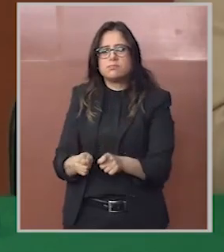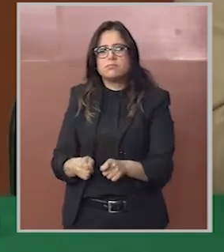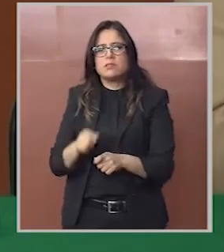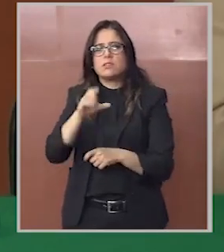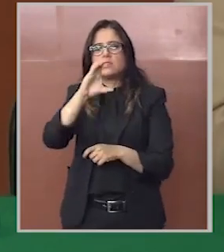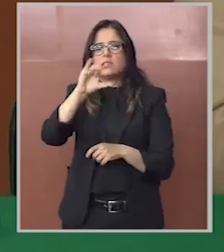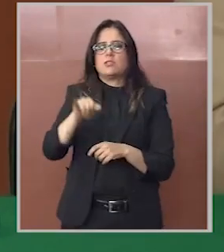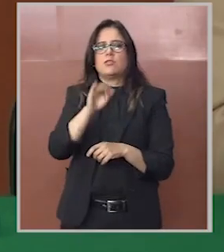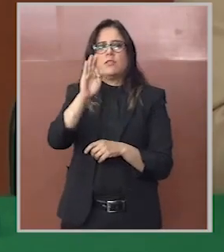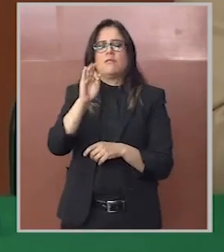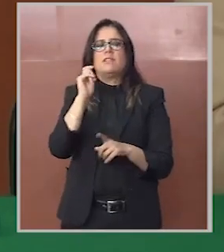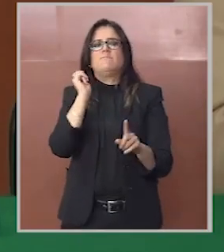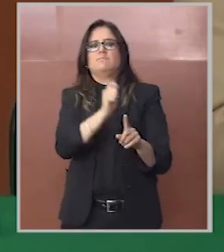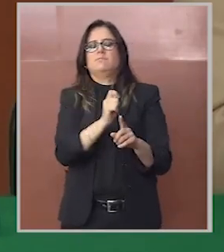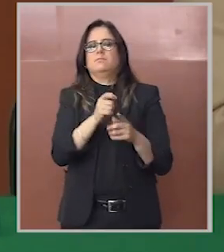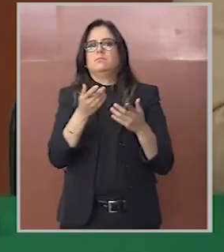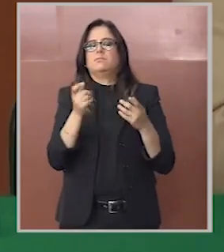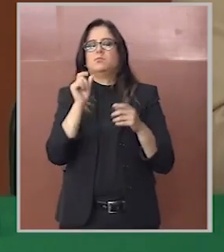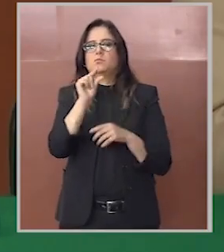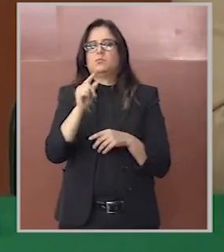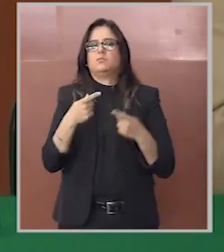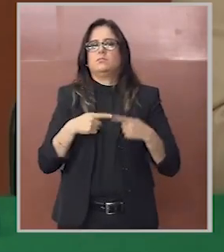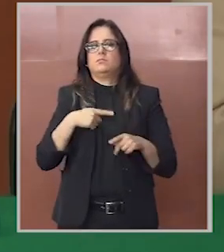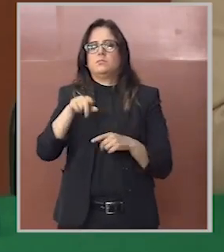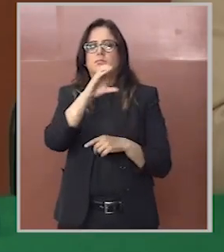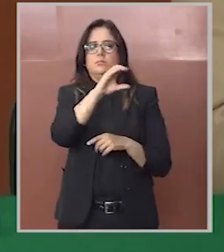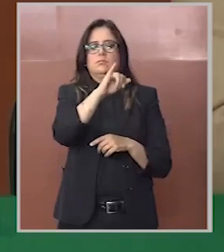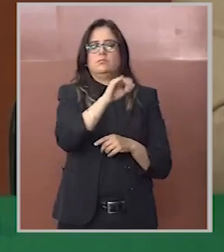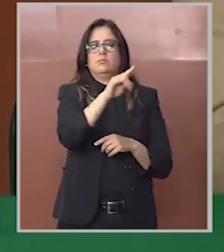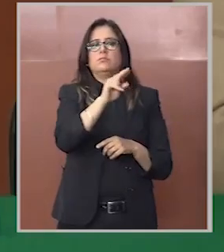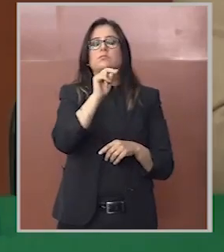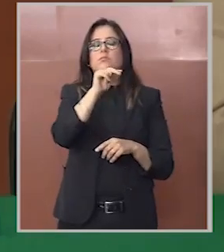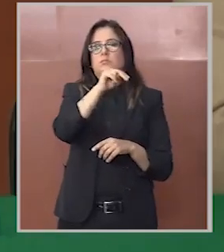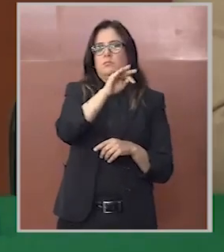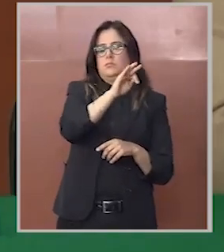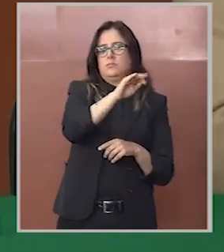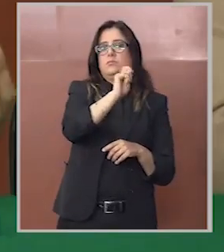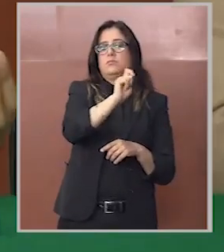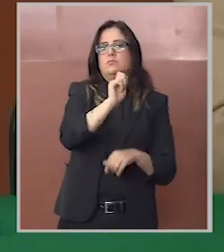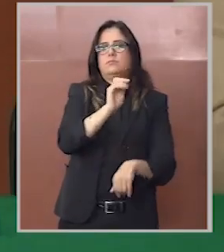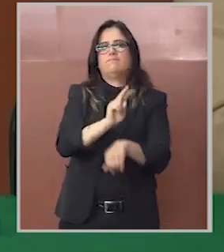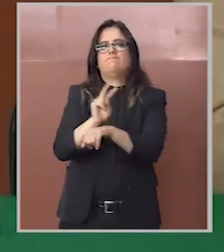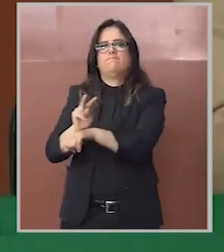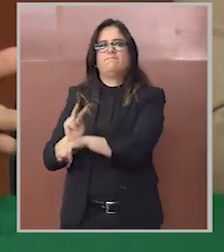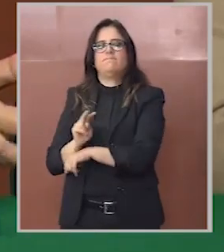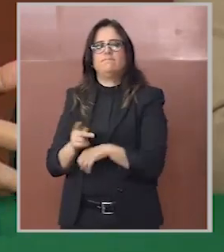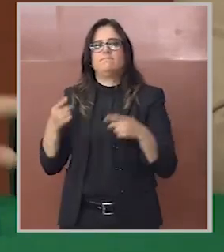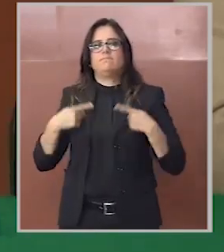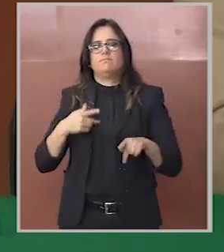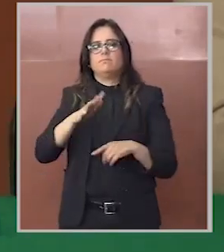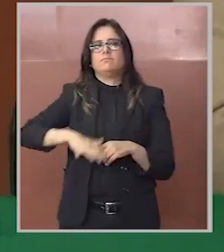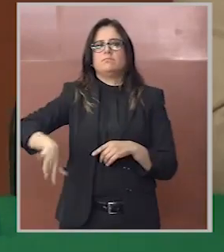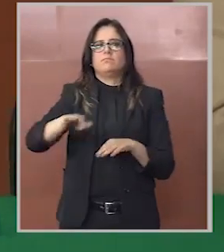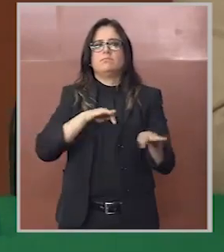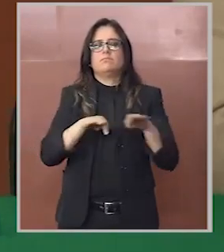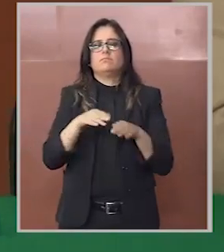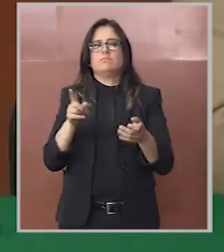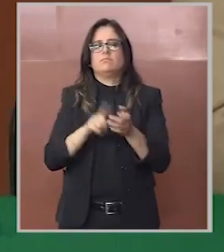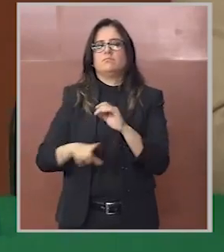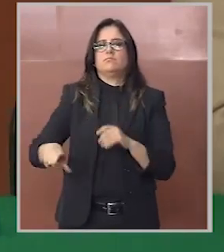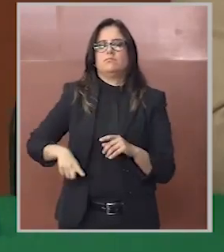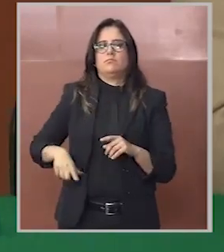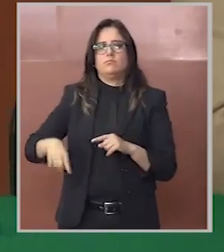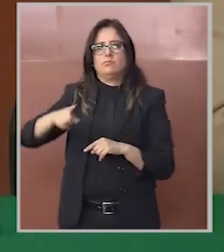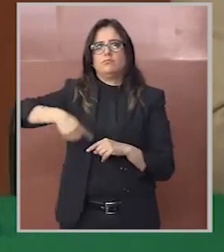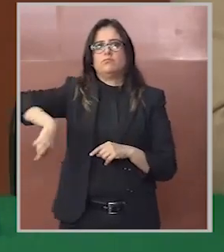judicatura Federal muy poca gente sabe que el consejo vigila Pues el actuar de todo pues el person que elaboran estos órganos jurisdiccionales